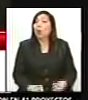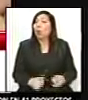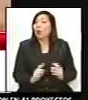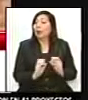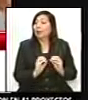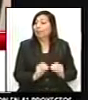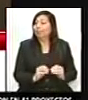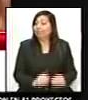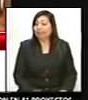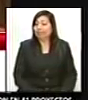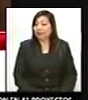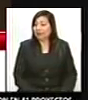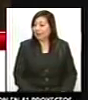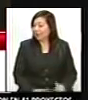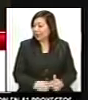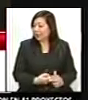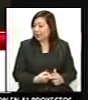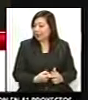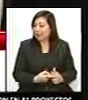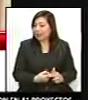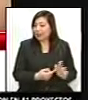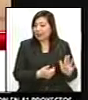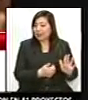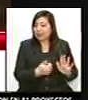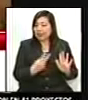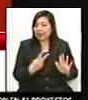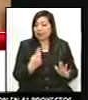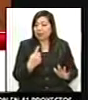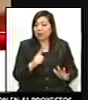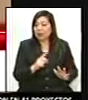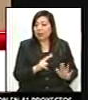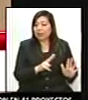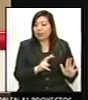otorga la concesión, el monto inicial aprobado fue de